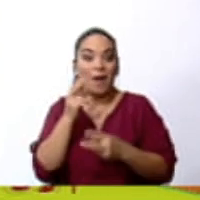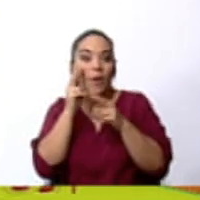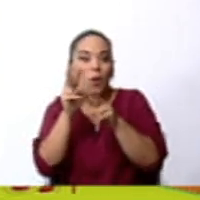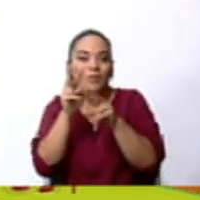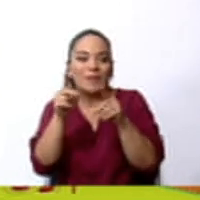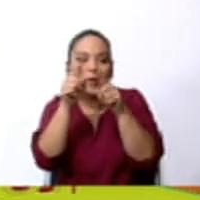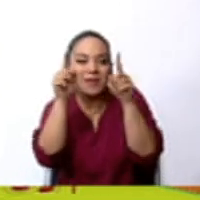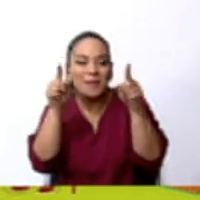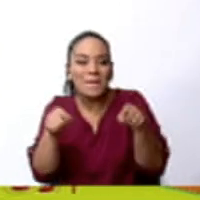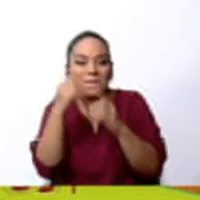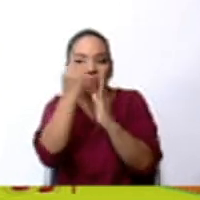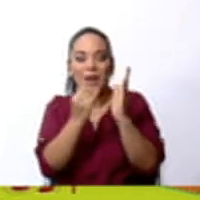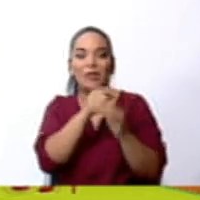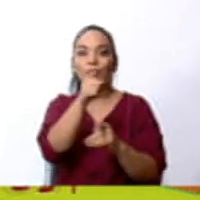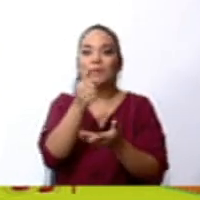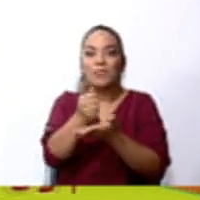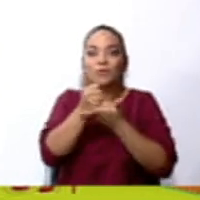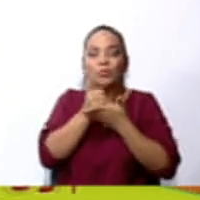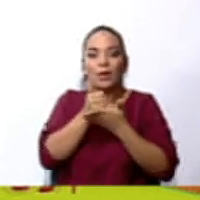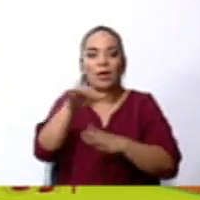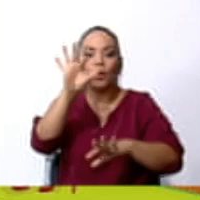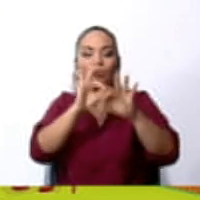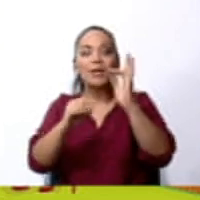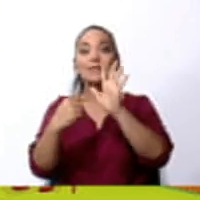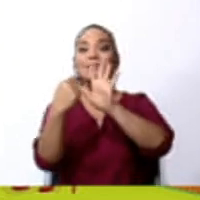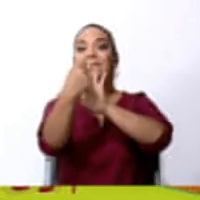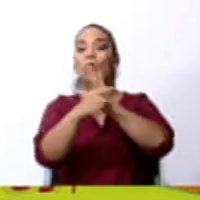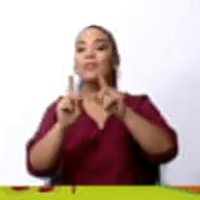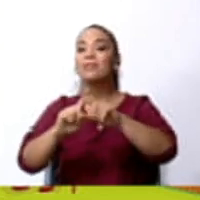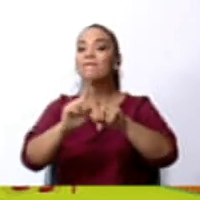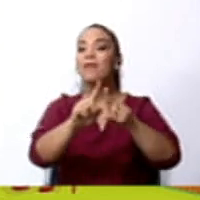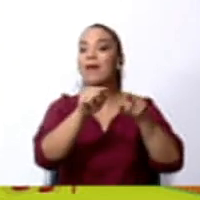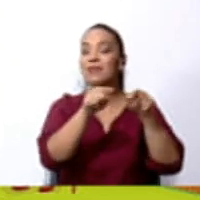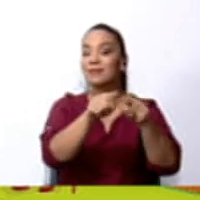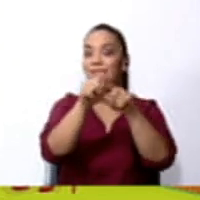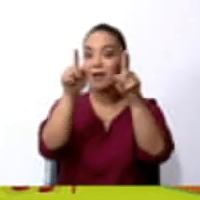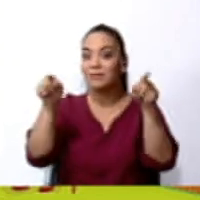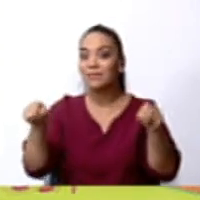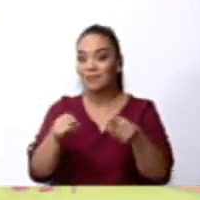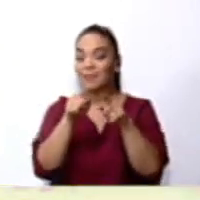ustedes me van a ayudar a encontrar las 5 diferencias que